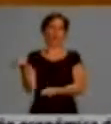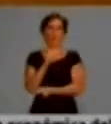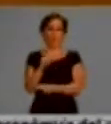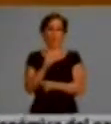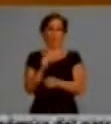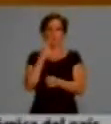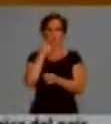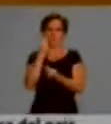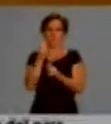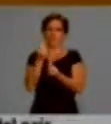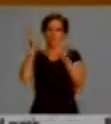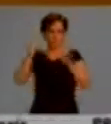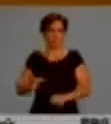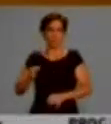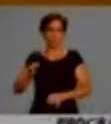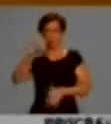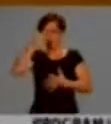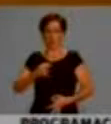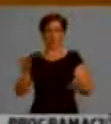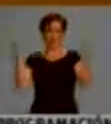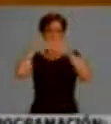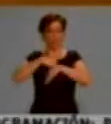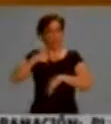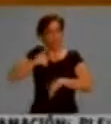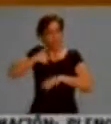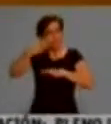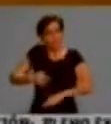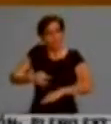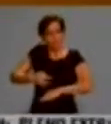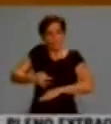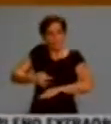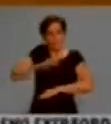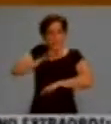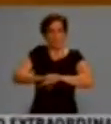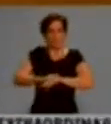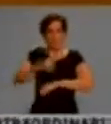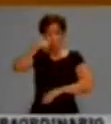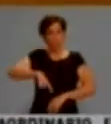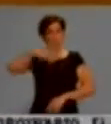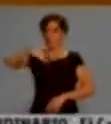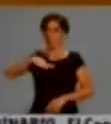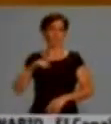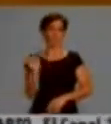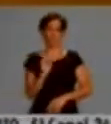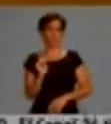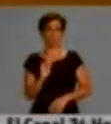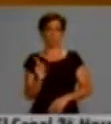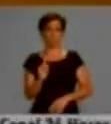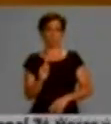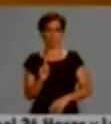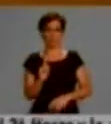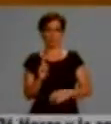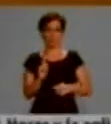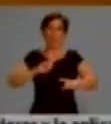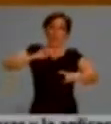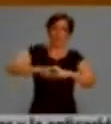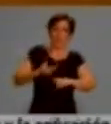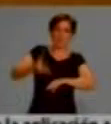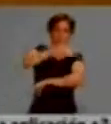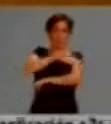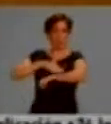esa presunción de inocencia. No fui el único, señorías. Aún bajo el anterior